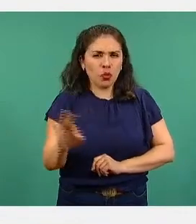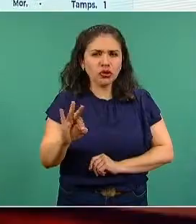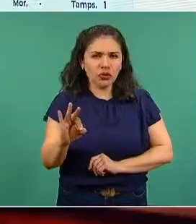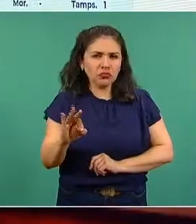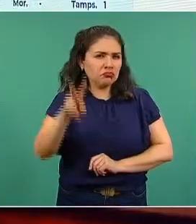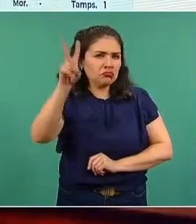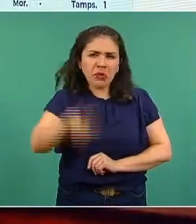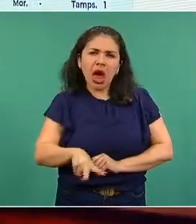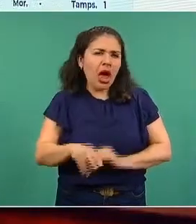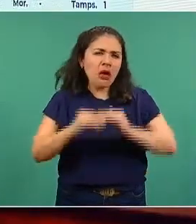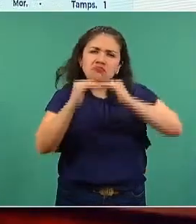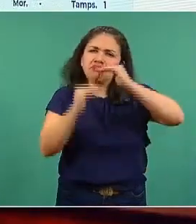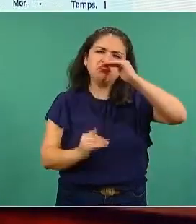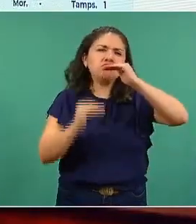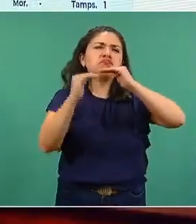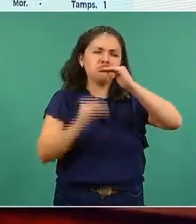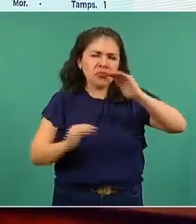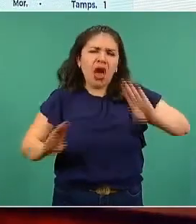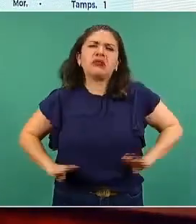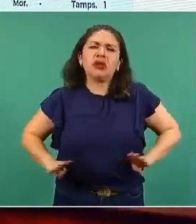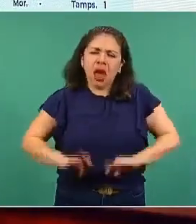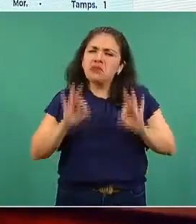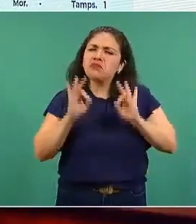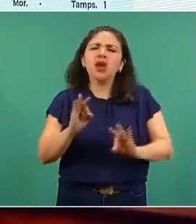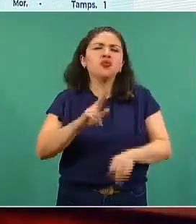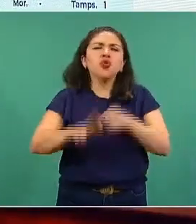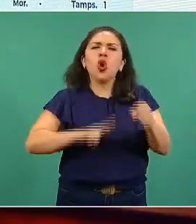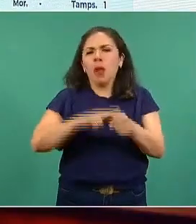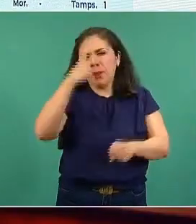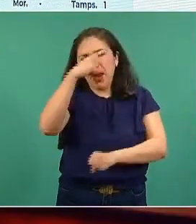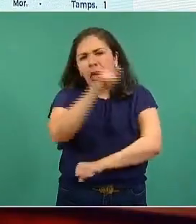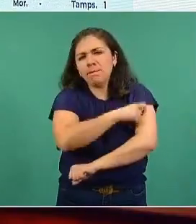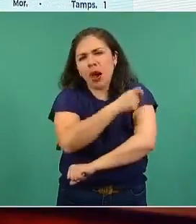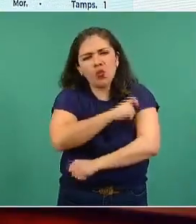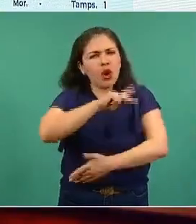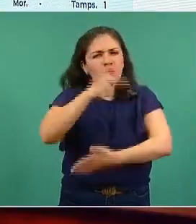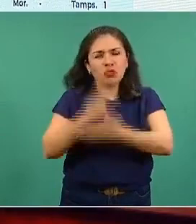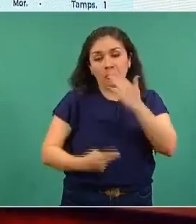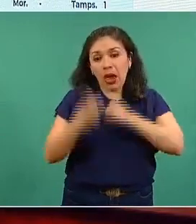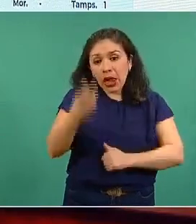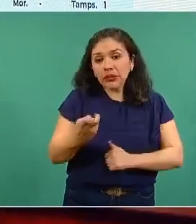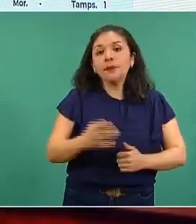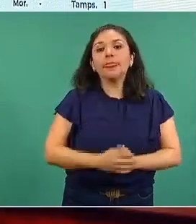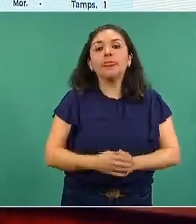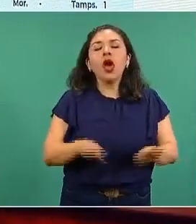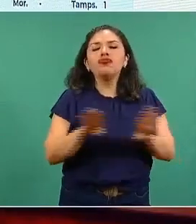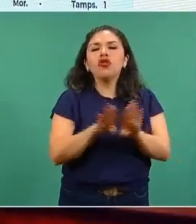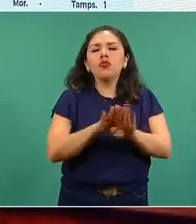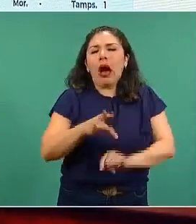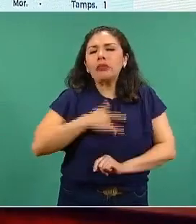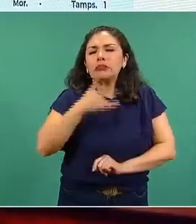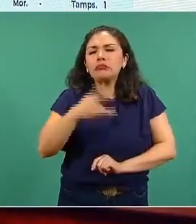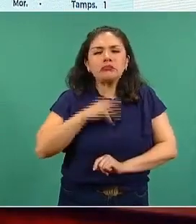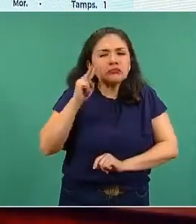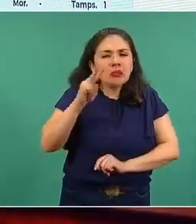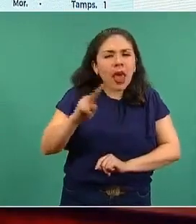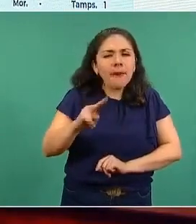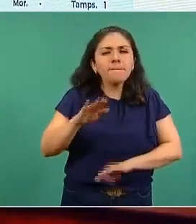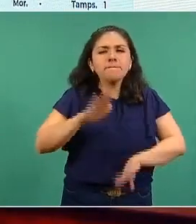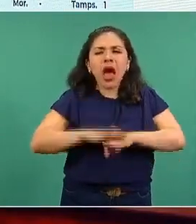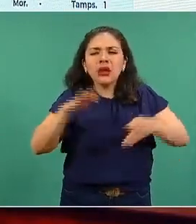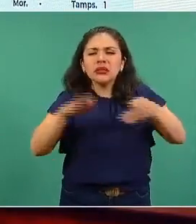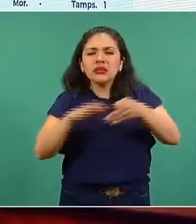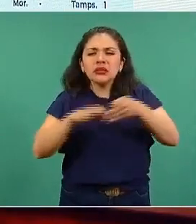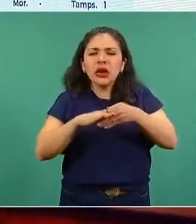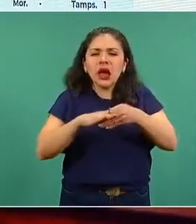muy dentro de lo esperable para cualquier programa de vacunación. Y aquí alguna distribución de la estadística, en general cercanos al